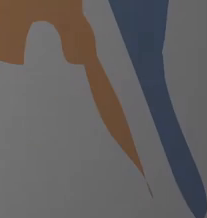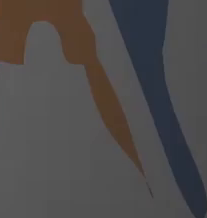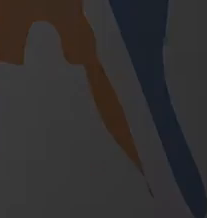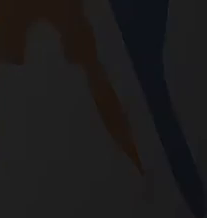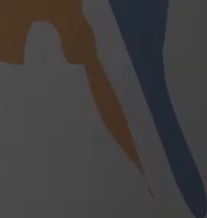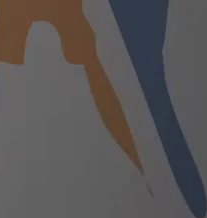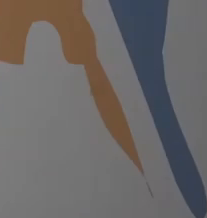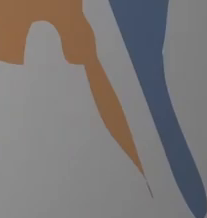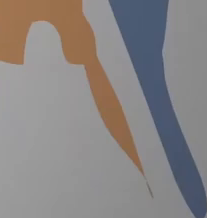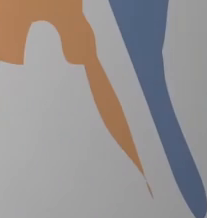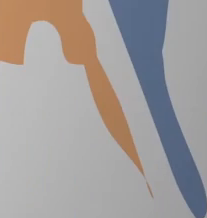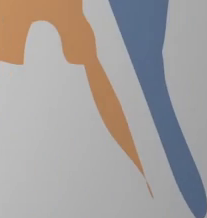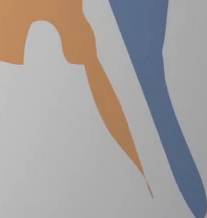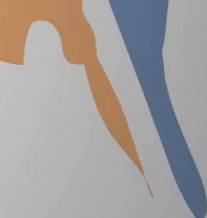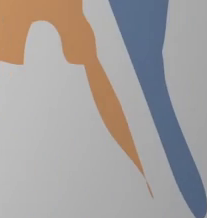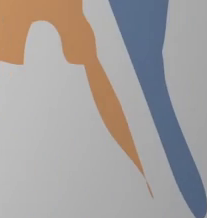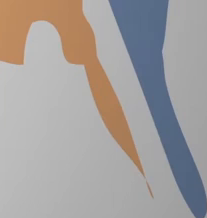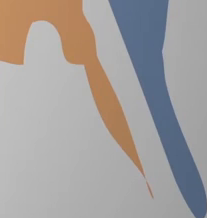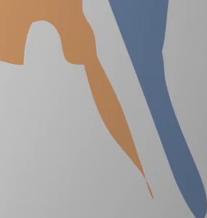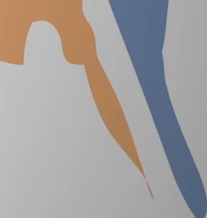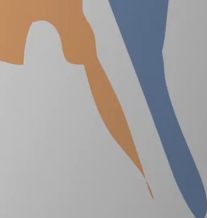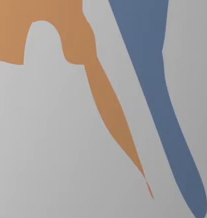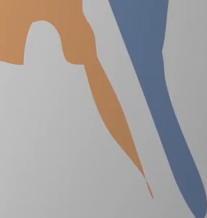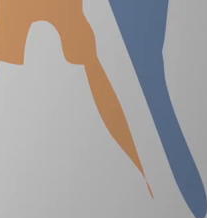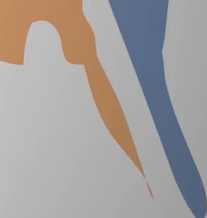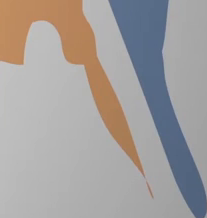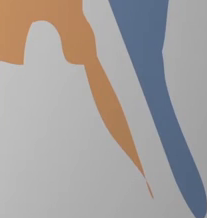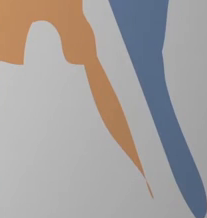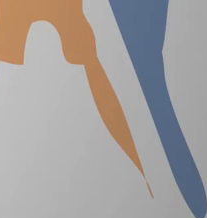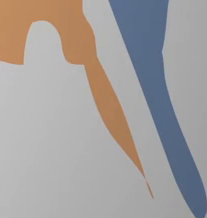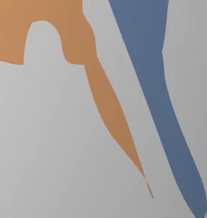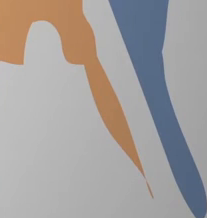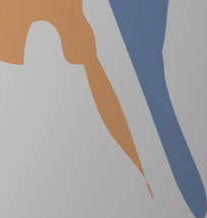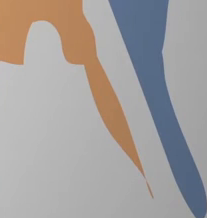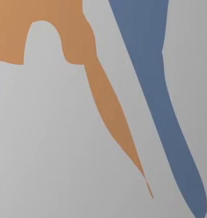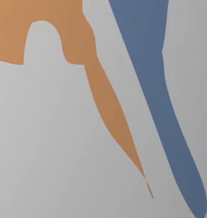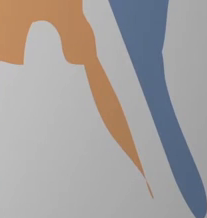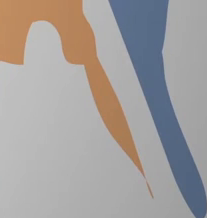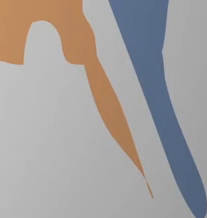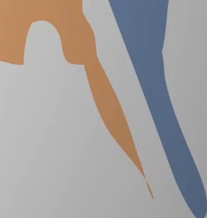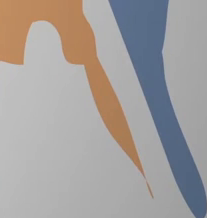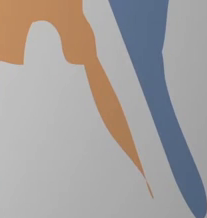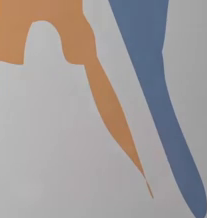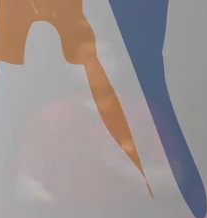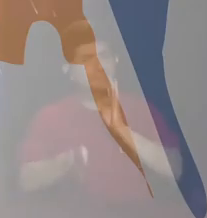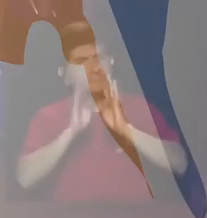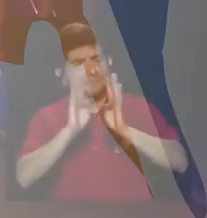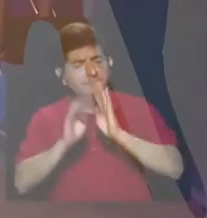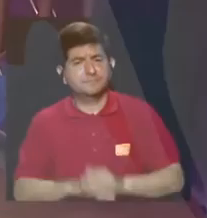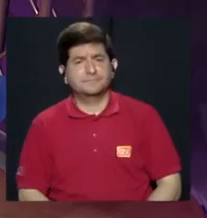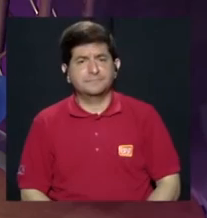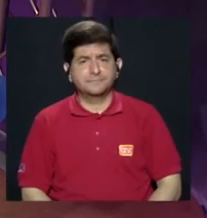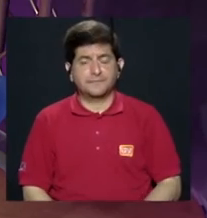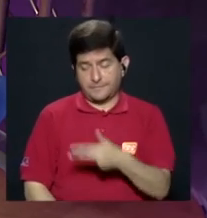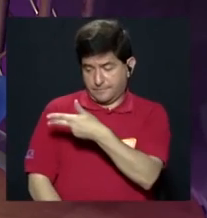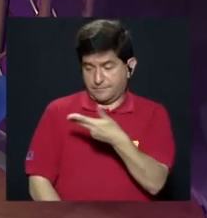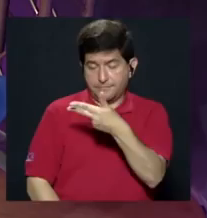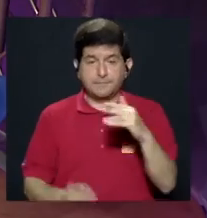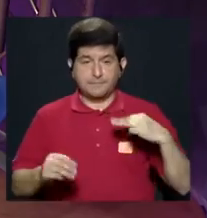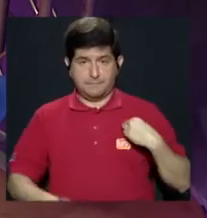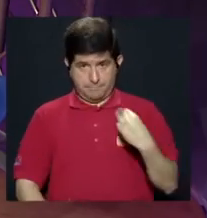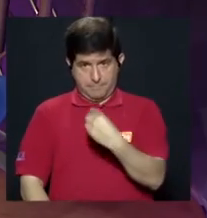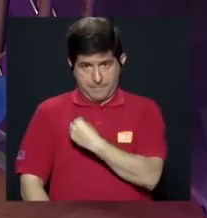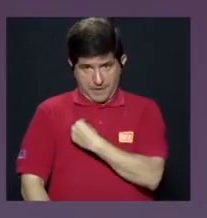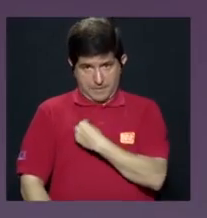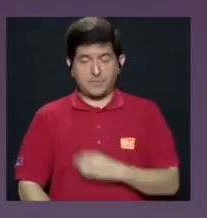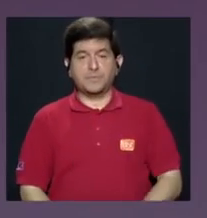Estamos de regreso con Palabra de Mujer. conversando con las integrantes o